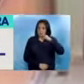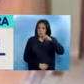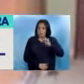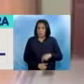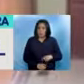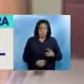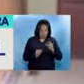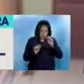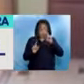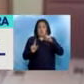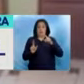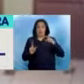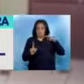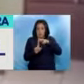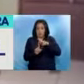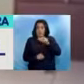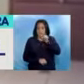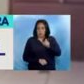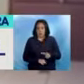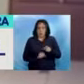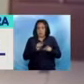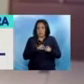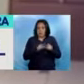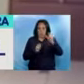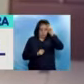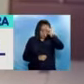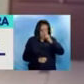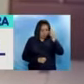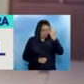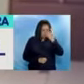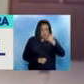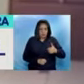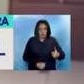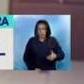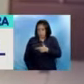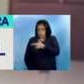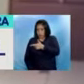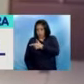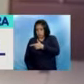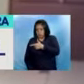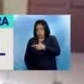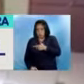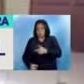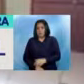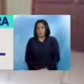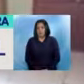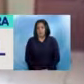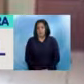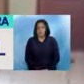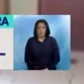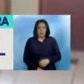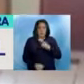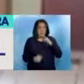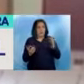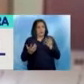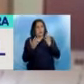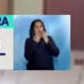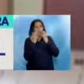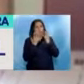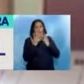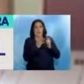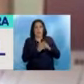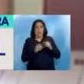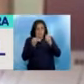es sorprendida por este primer sujeto de gorra negra que aparece en escena apuntándola con un arma. Ella entra en pánico